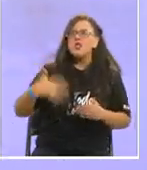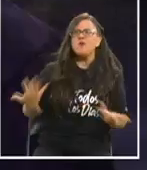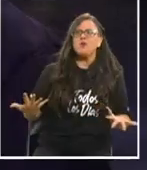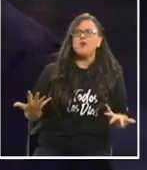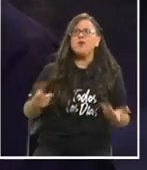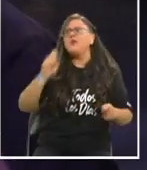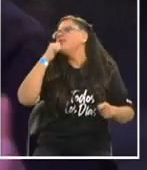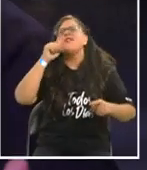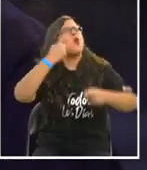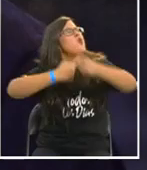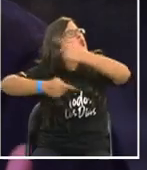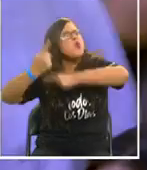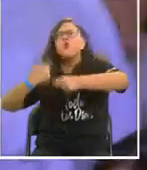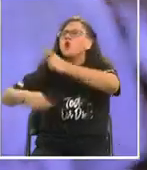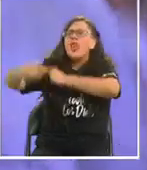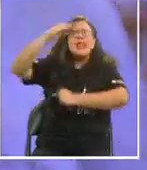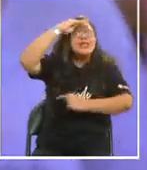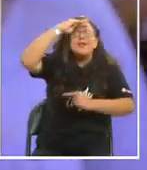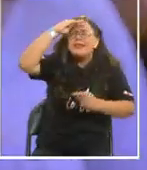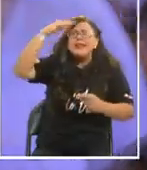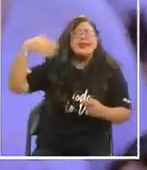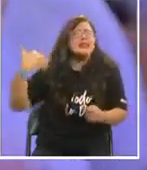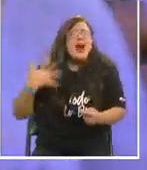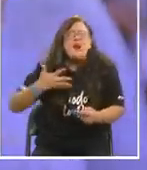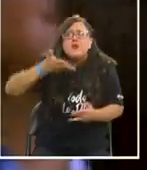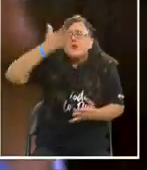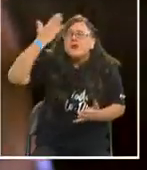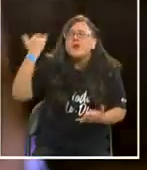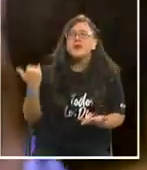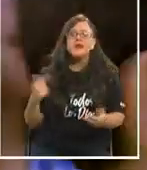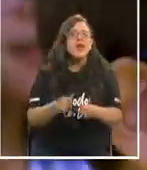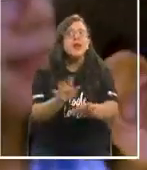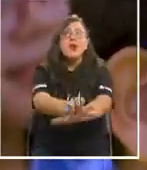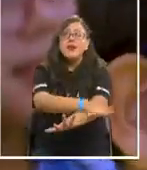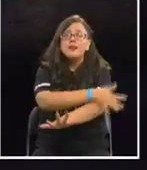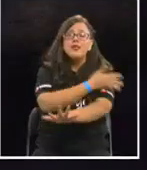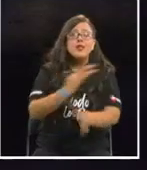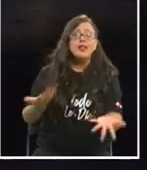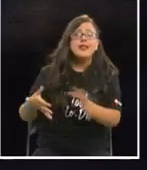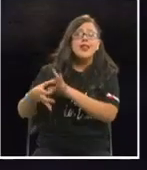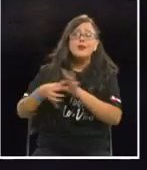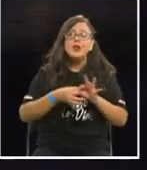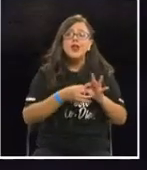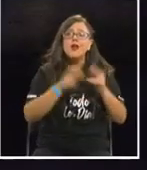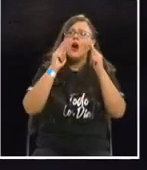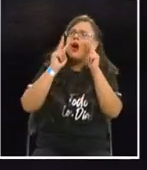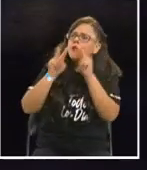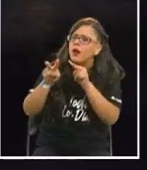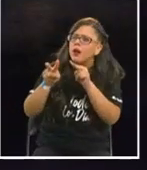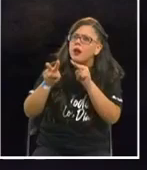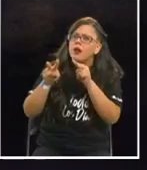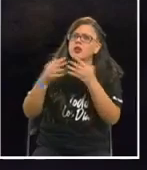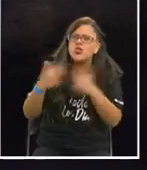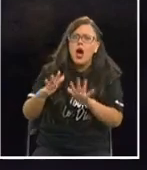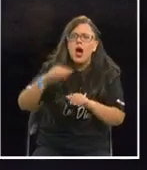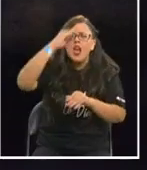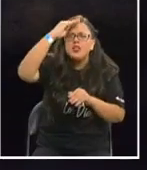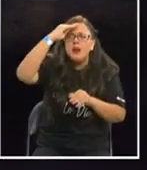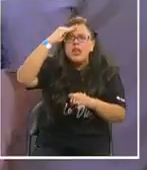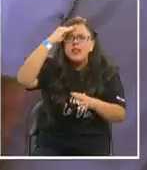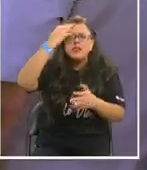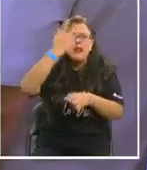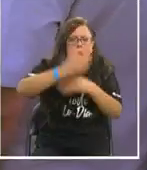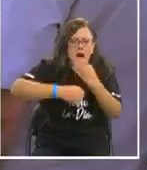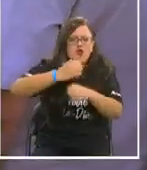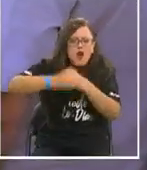Con un carrete, con una historia. Fue como igual emocionante, porque era una trayectoria que años en la música.